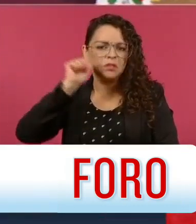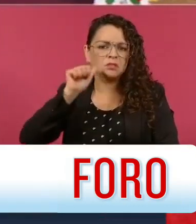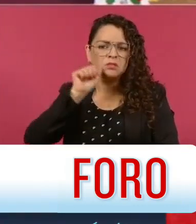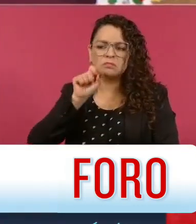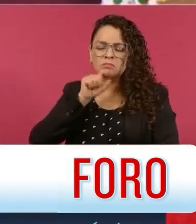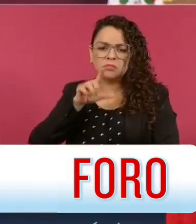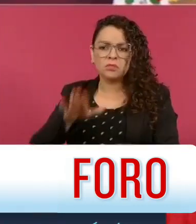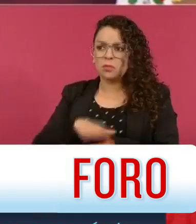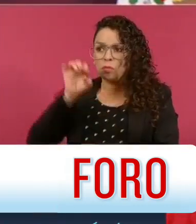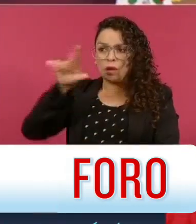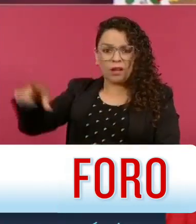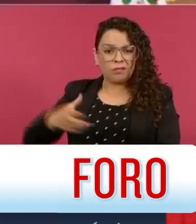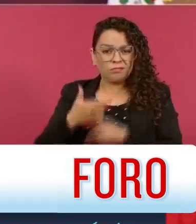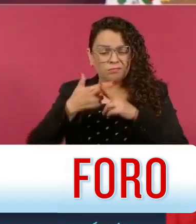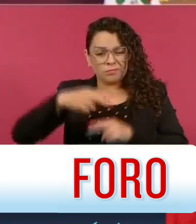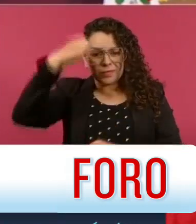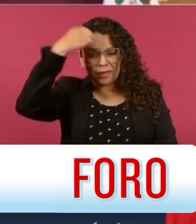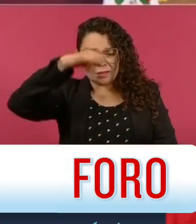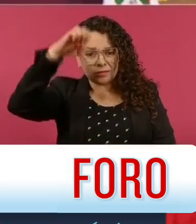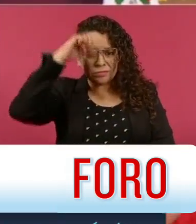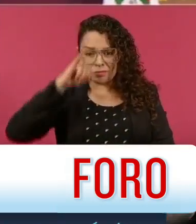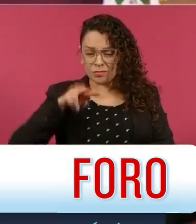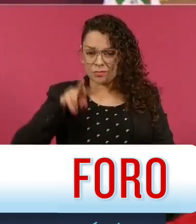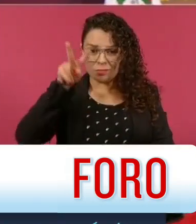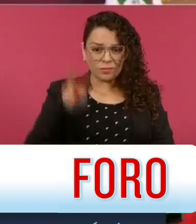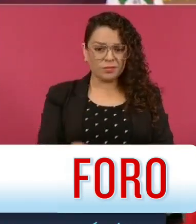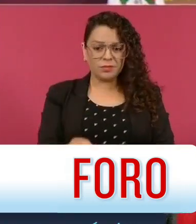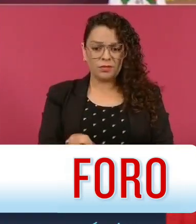con mucha experiencia.